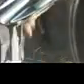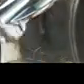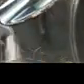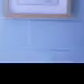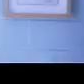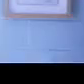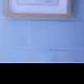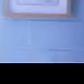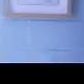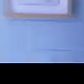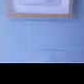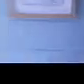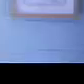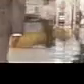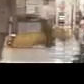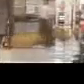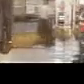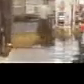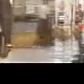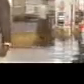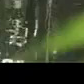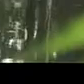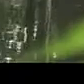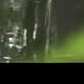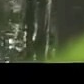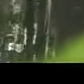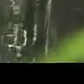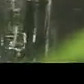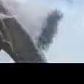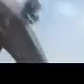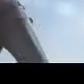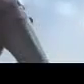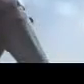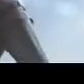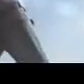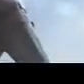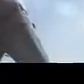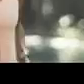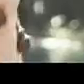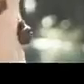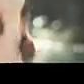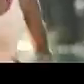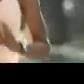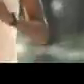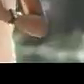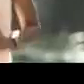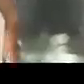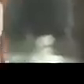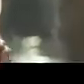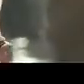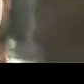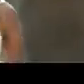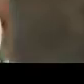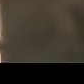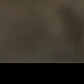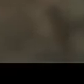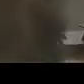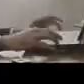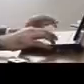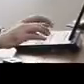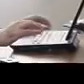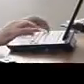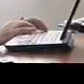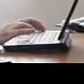Si fuiste miembro de mesa en la pasada elección presidencial de abril, también deberás prestar servicio electoral en las elecciones municipales del 8 de